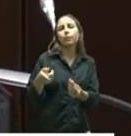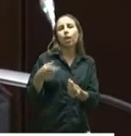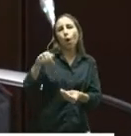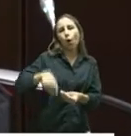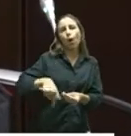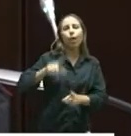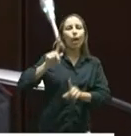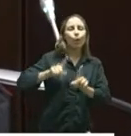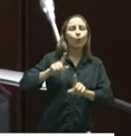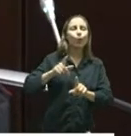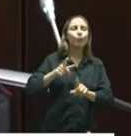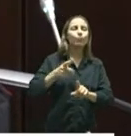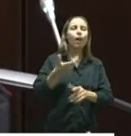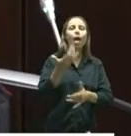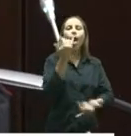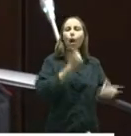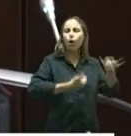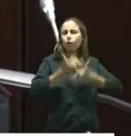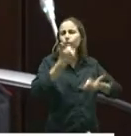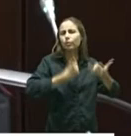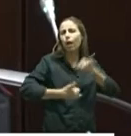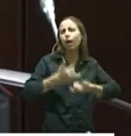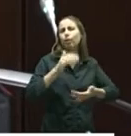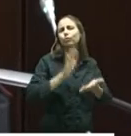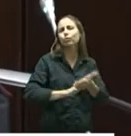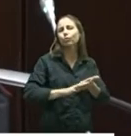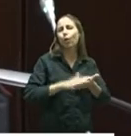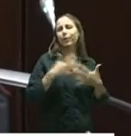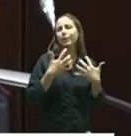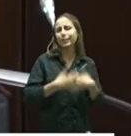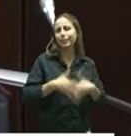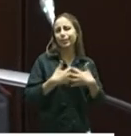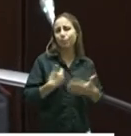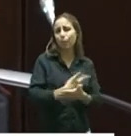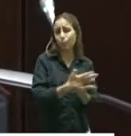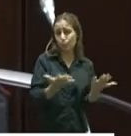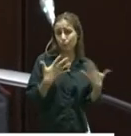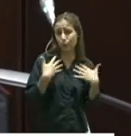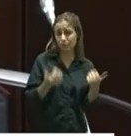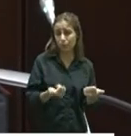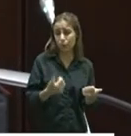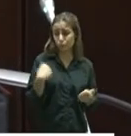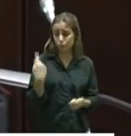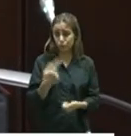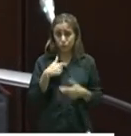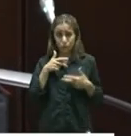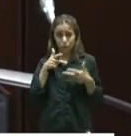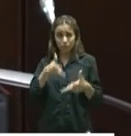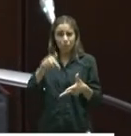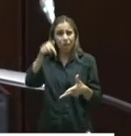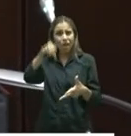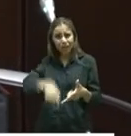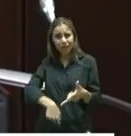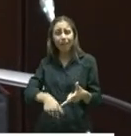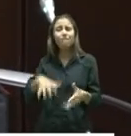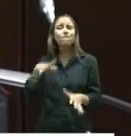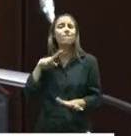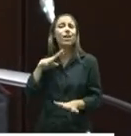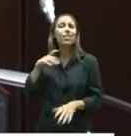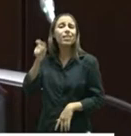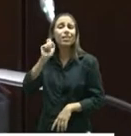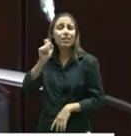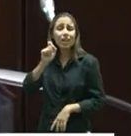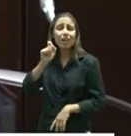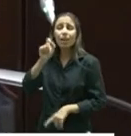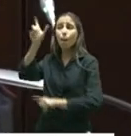la y la situación en la que está el sistema Público de salud y nosotros fuimos los que dijimos que acá a lo que no se está escuchando y no se los está convocando es a los propios